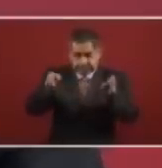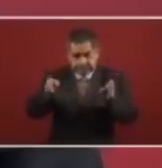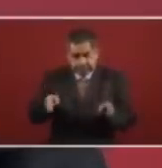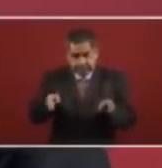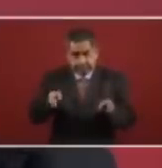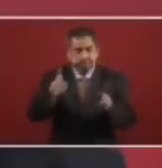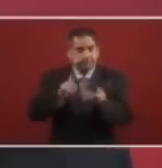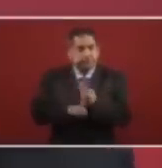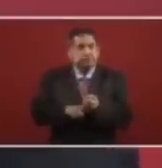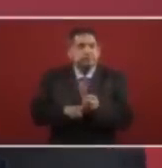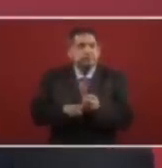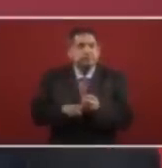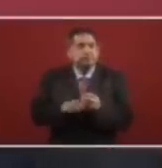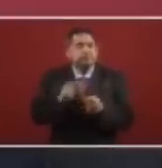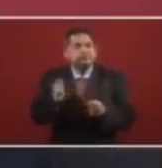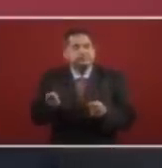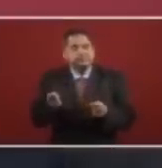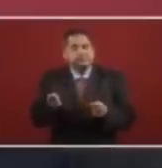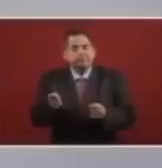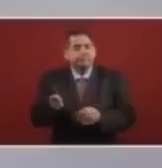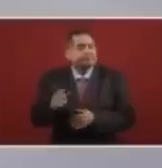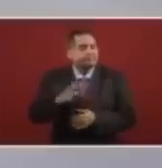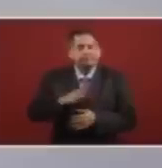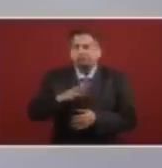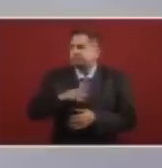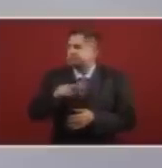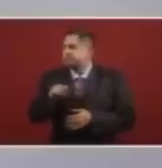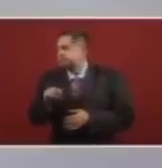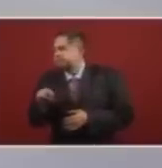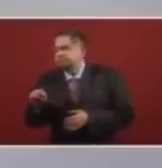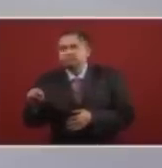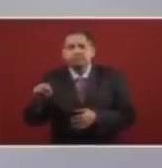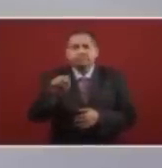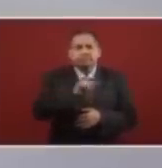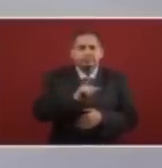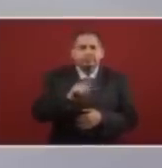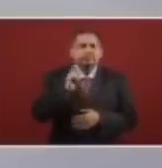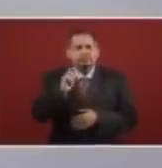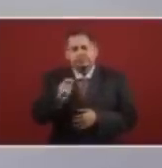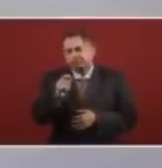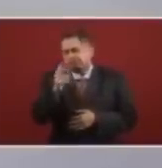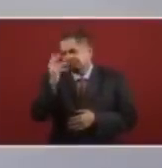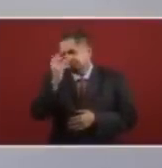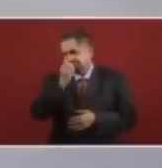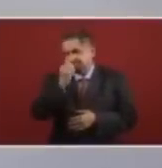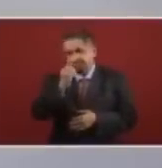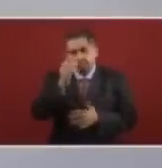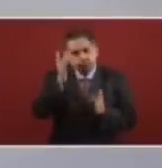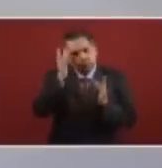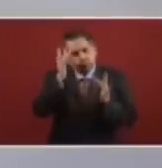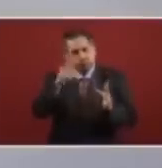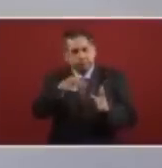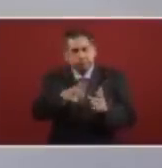en que existen las benditas redes sociales